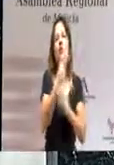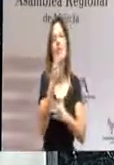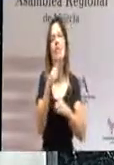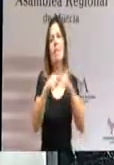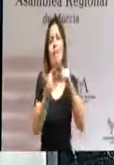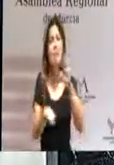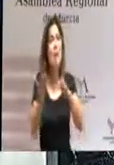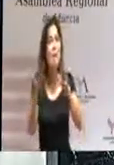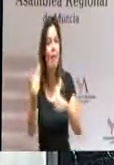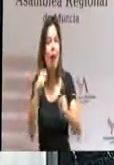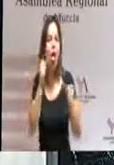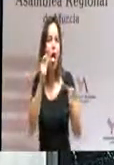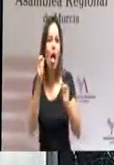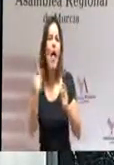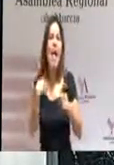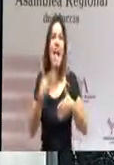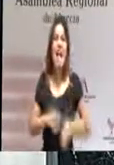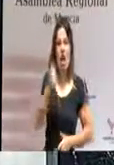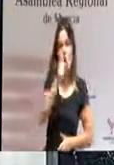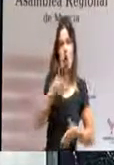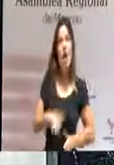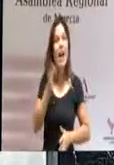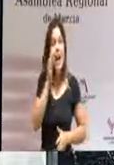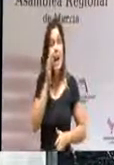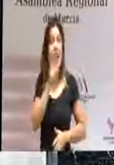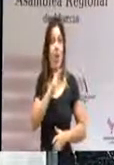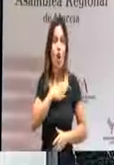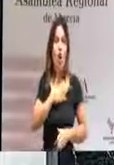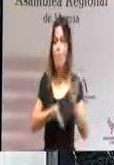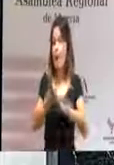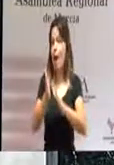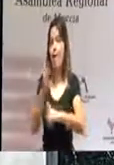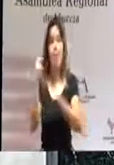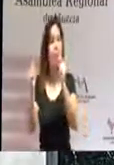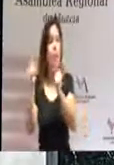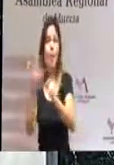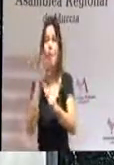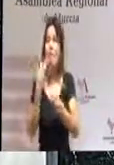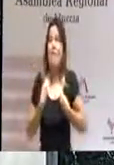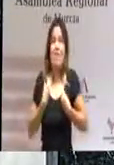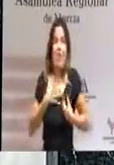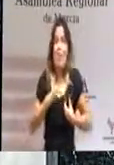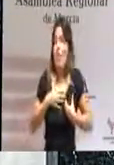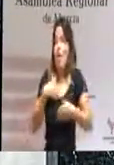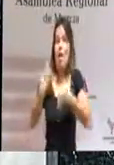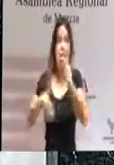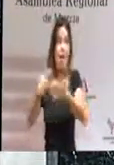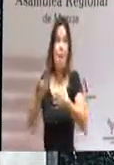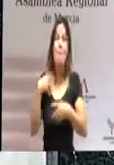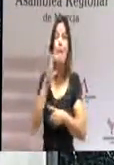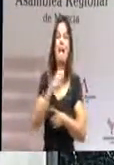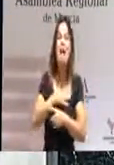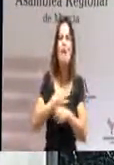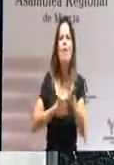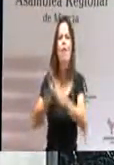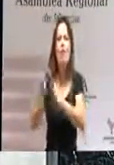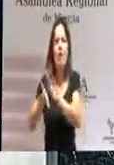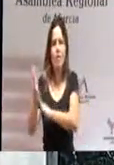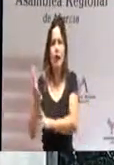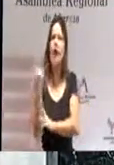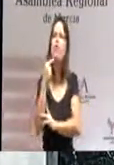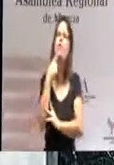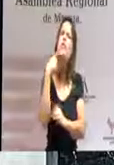sus hijos e hijas tenían que abandonar nuestra región para poder ganarse la vida fuera de nuestro país. Habló usted ayer de